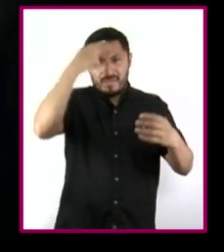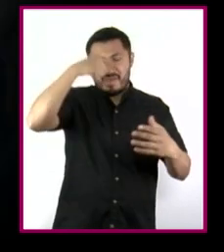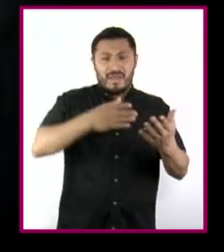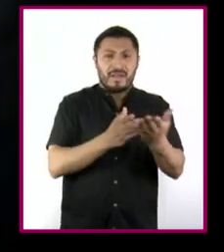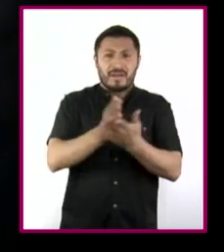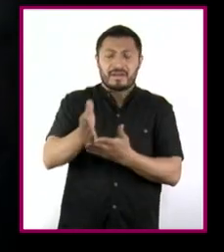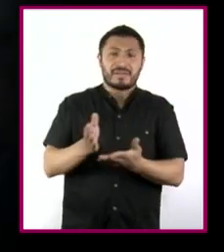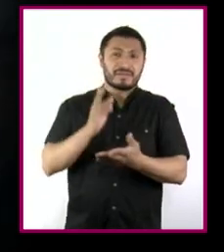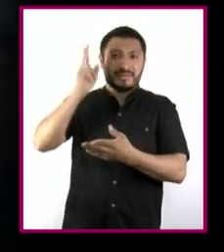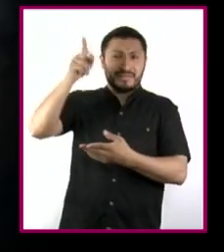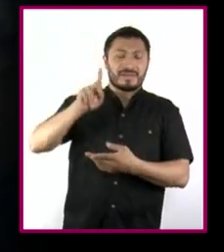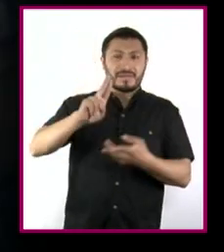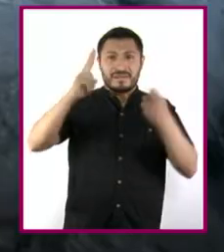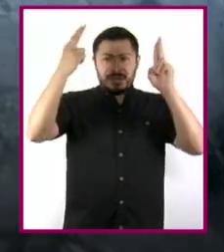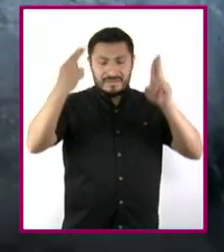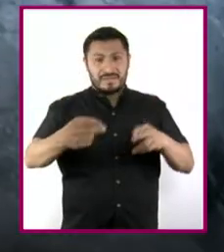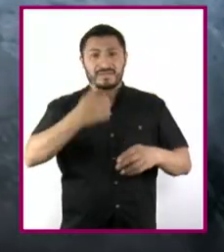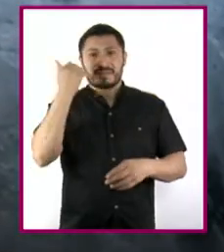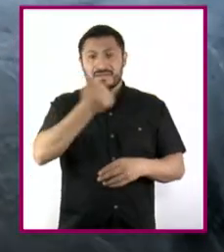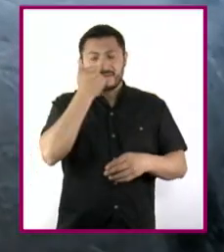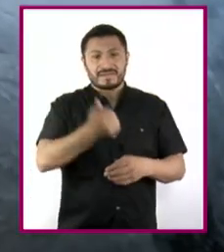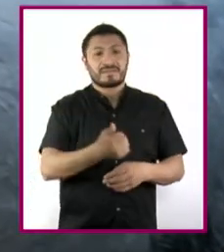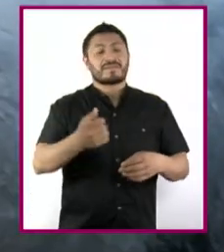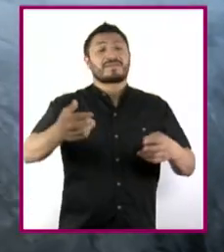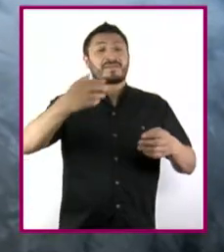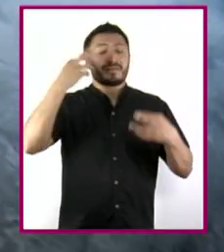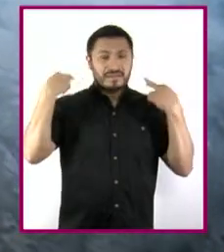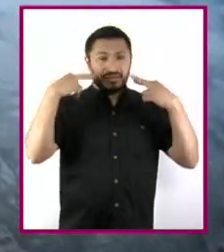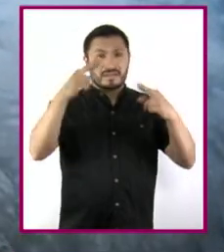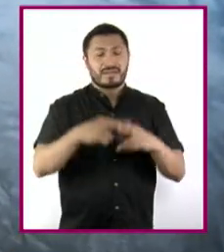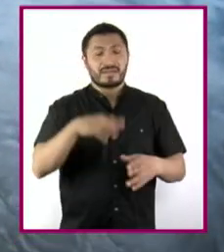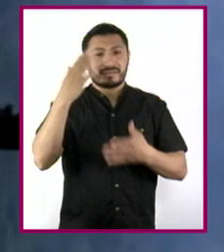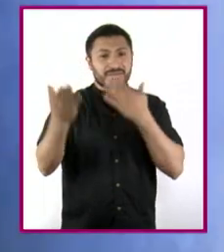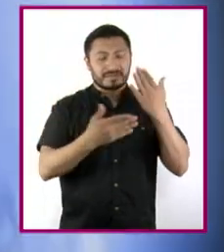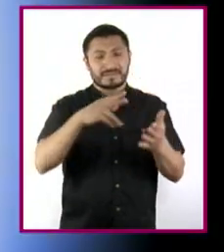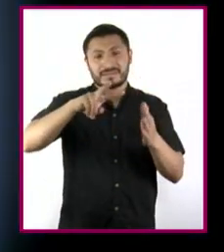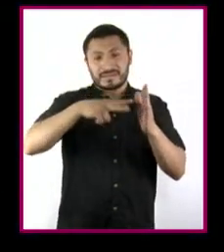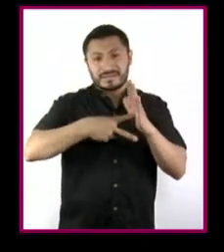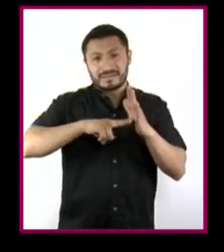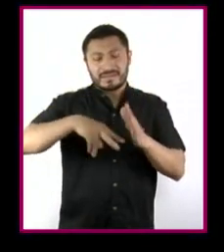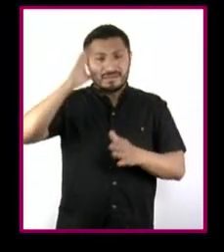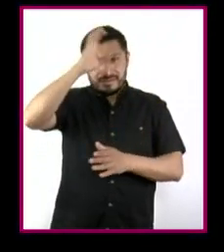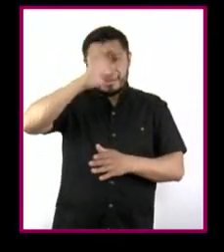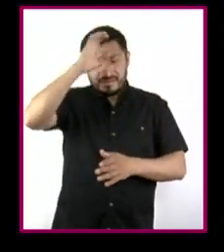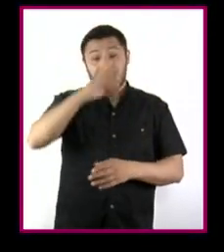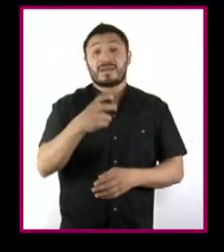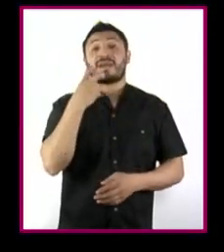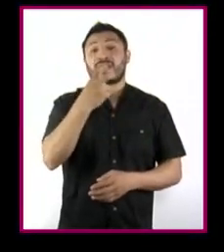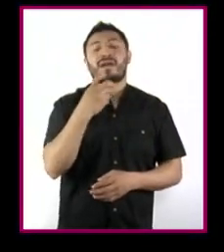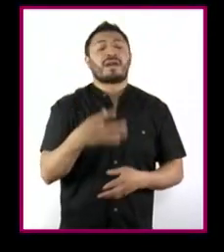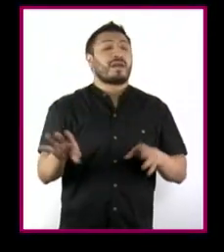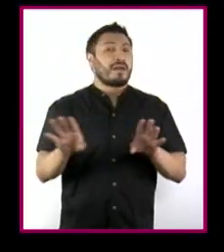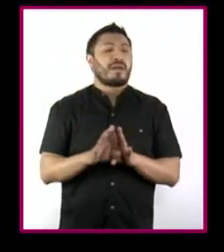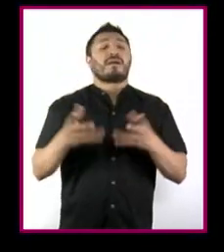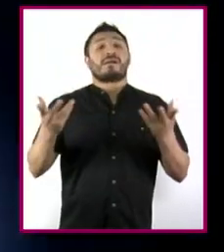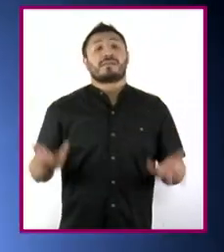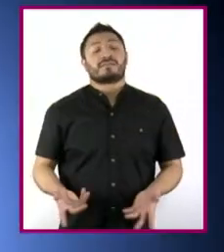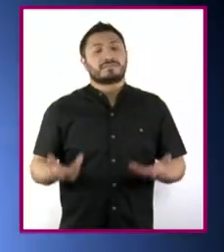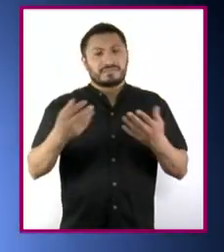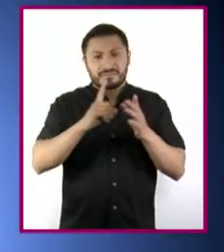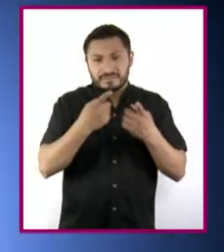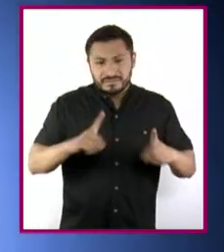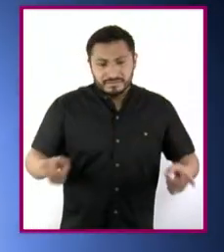al espacio de académicos y estudiantes de ciencia e ingeniería. Esto dio como resultado el desarrollo